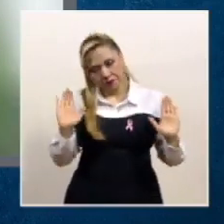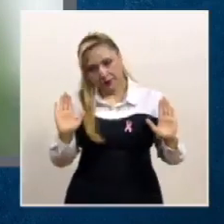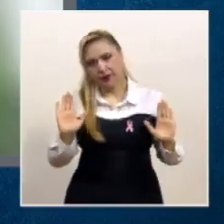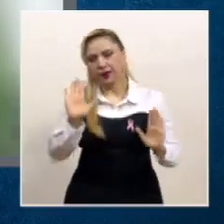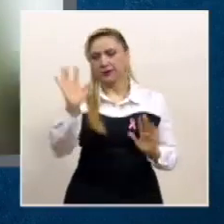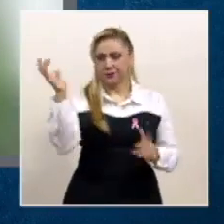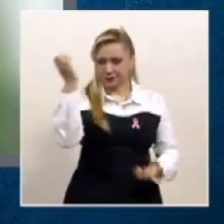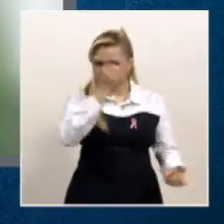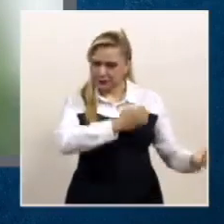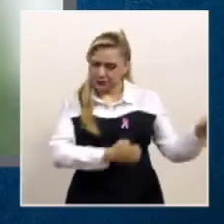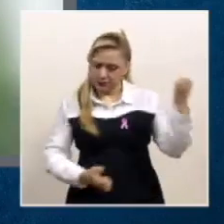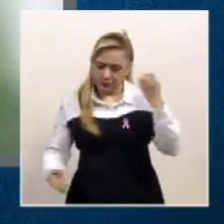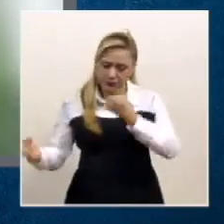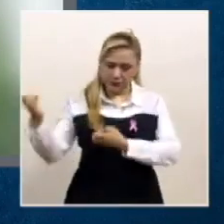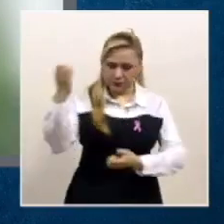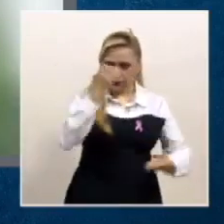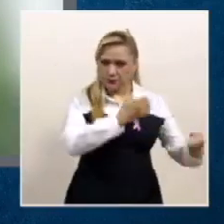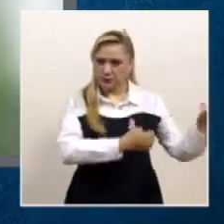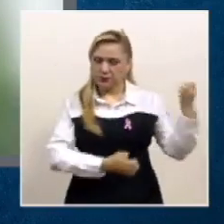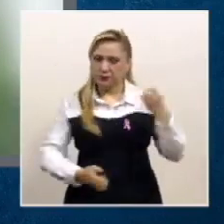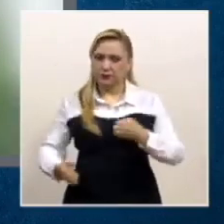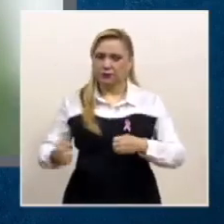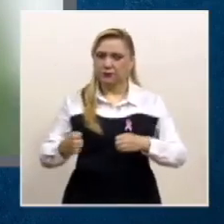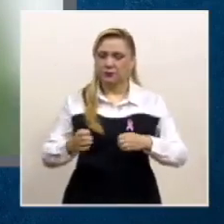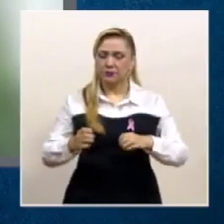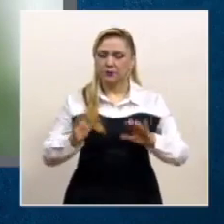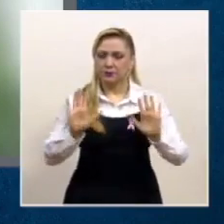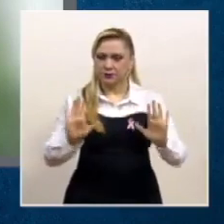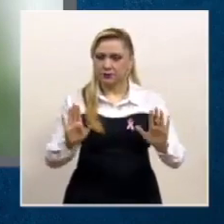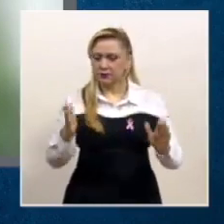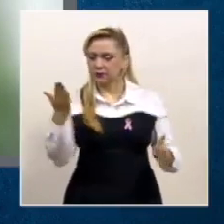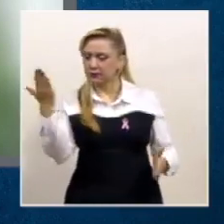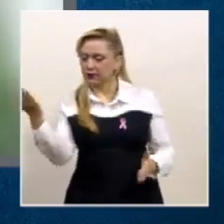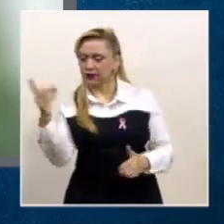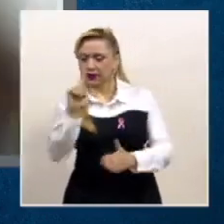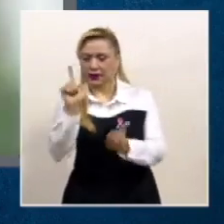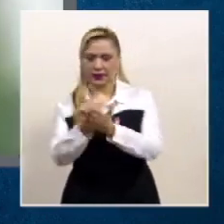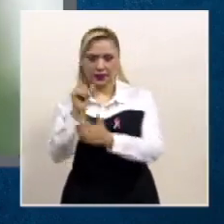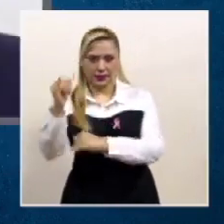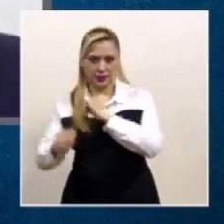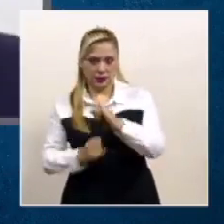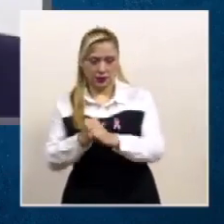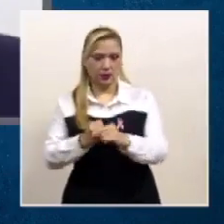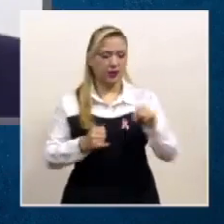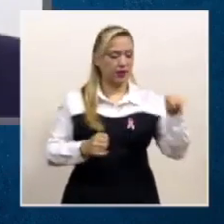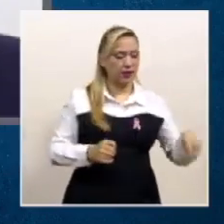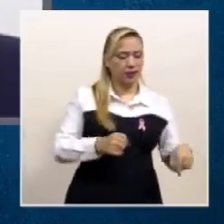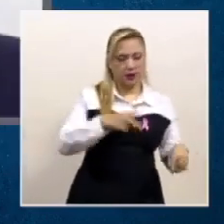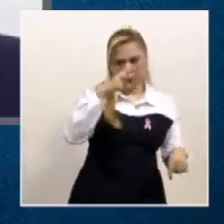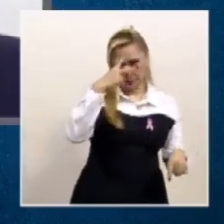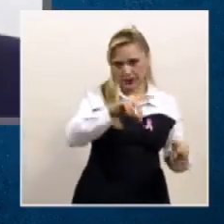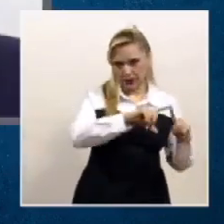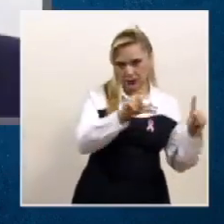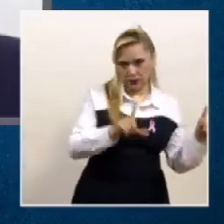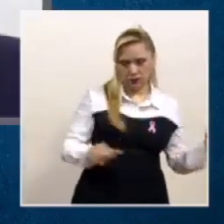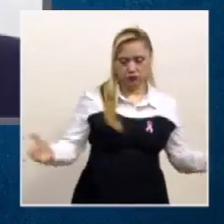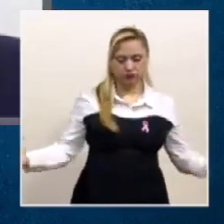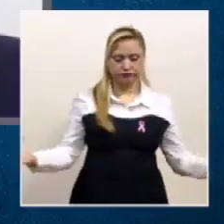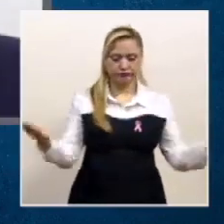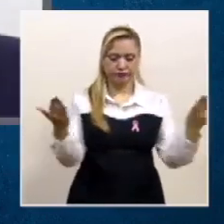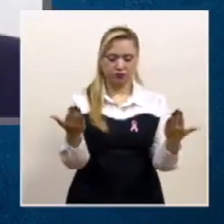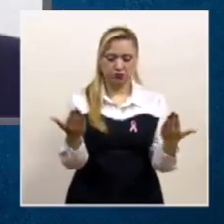un análisis, pues un poco vis a vis con la convención, pues podemos establecer prácticamente